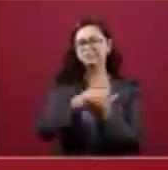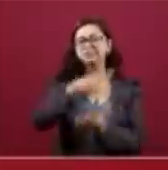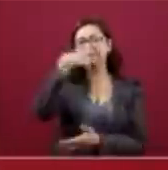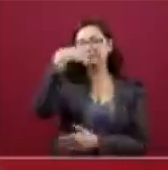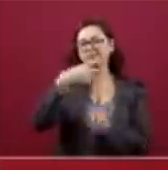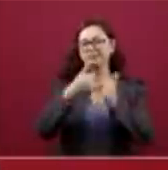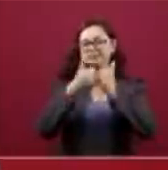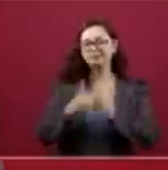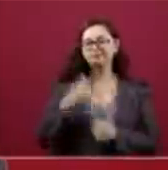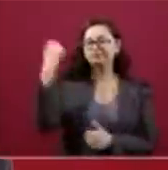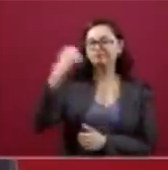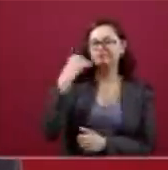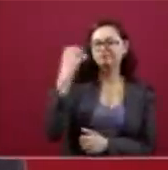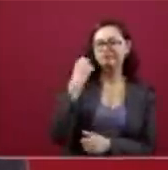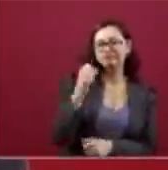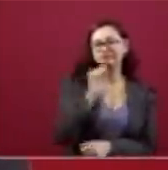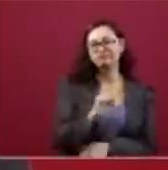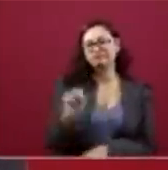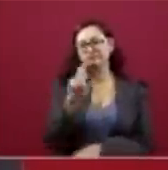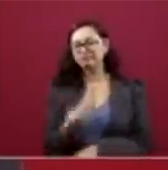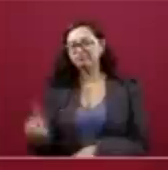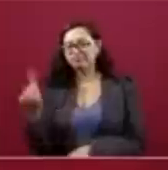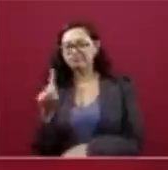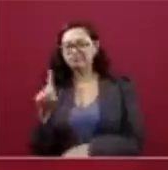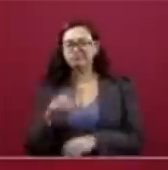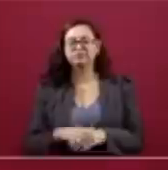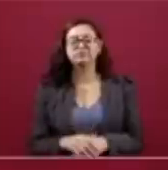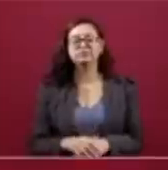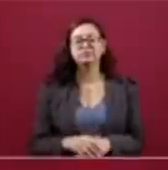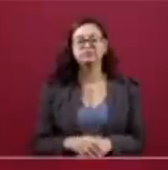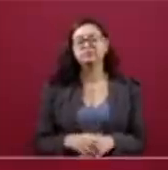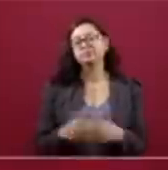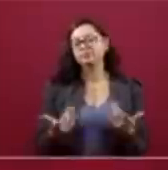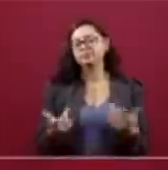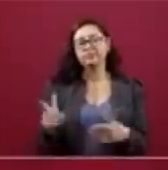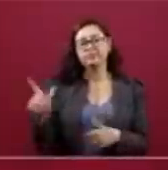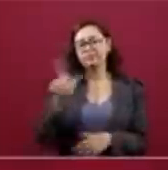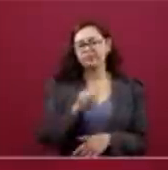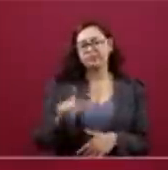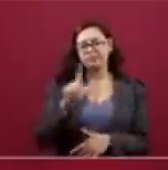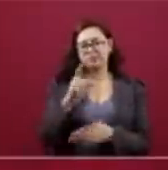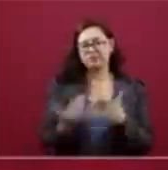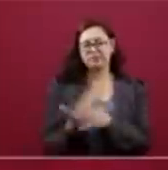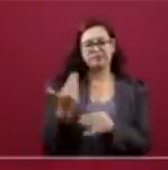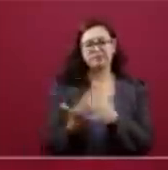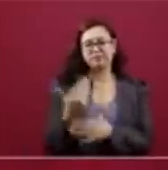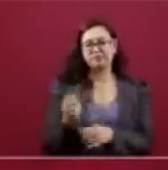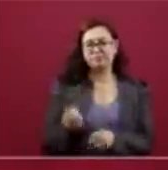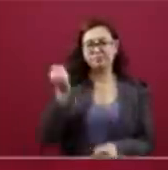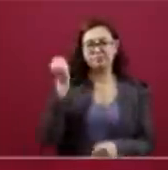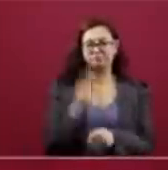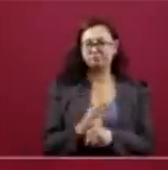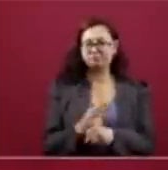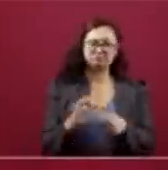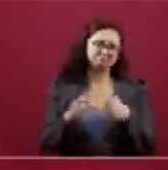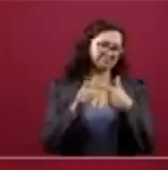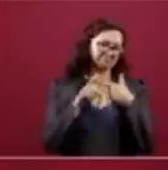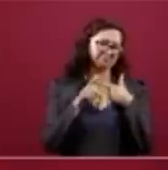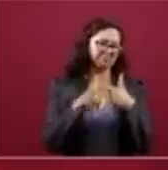de la República. Y el lunes temprano, como siempre, vamos a seguir